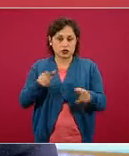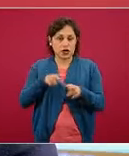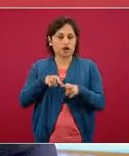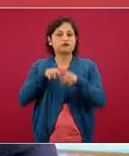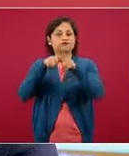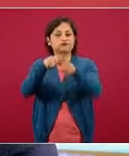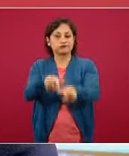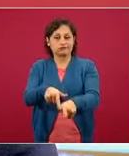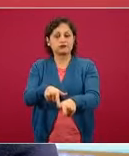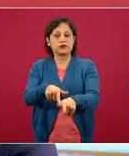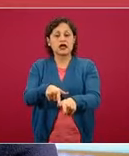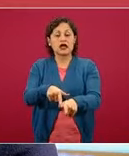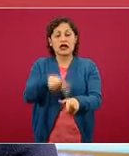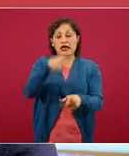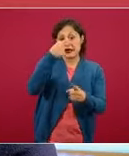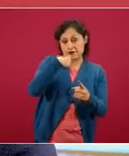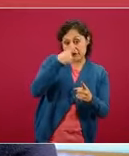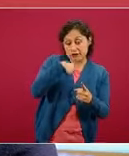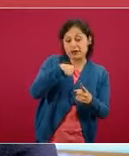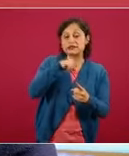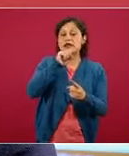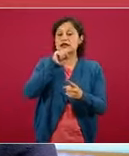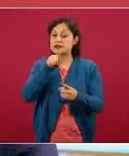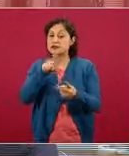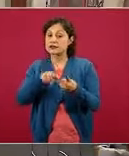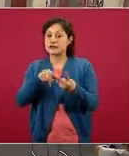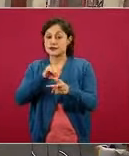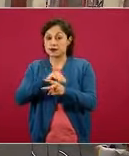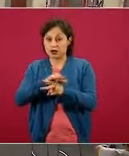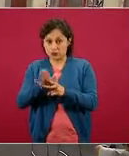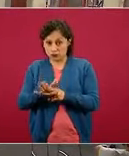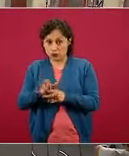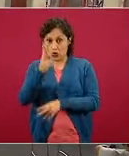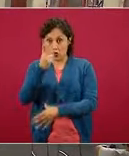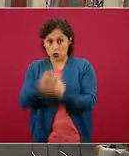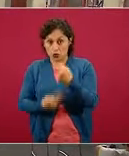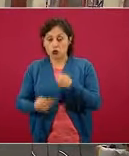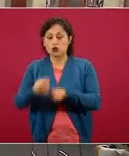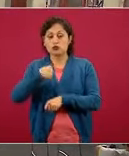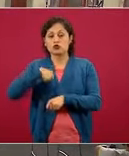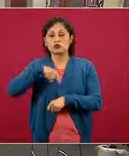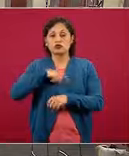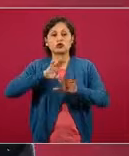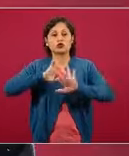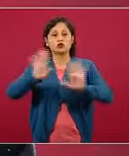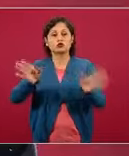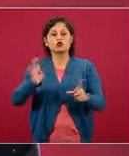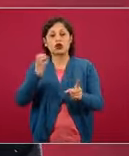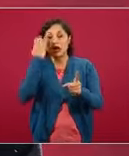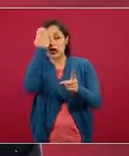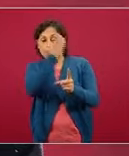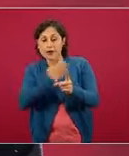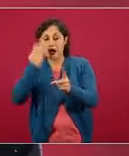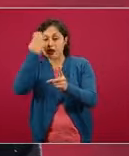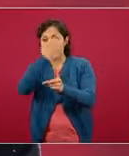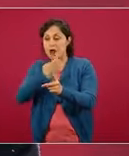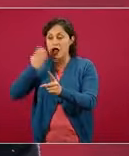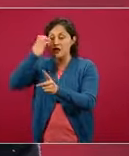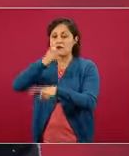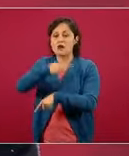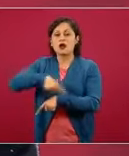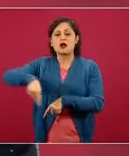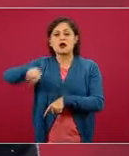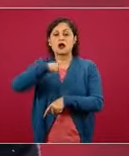mantiene activa para efectos de la influenza y hemos tenido toda esta gran cantidad de pruebas negativas que han salido tanto